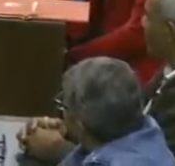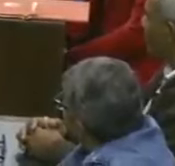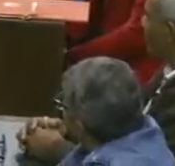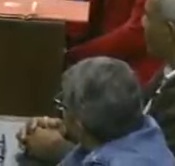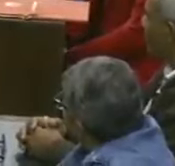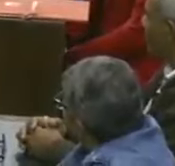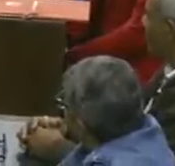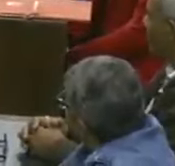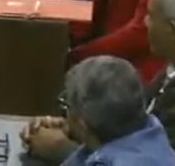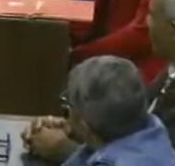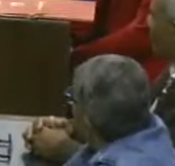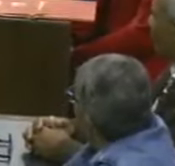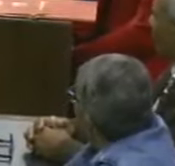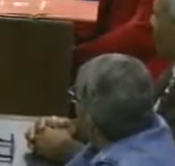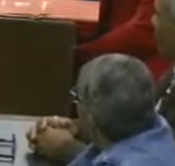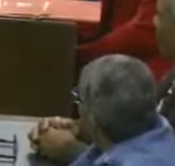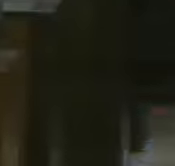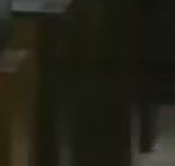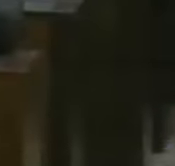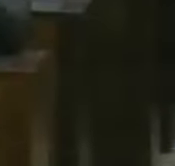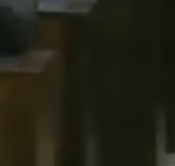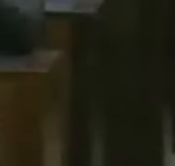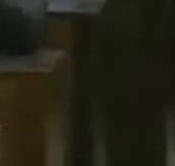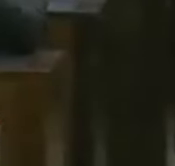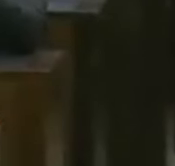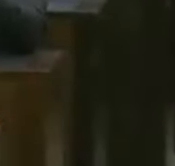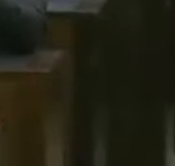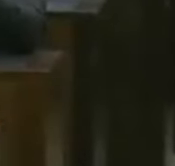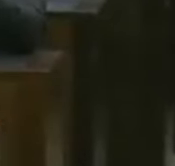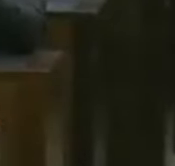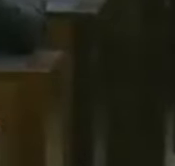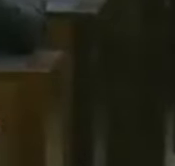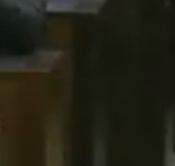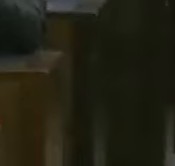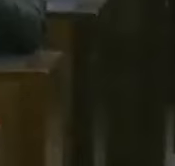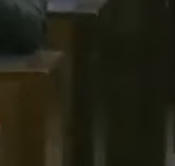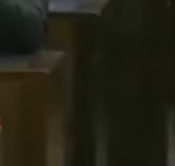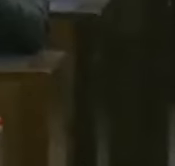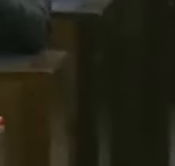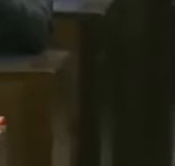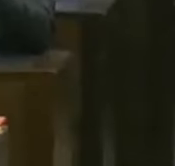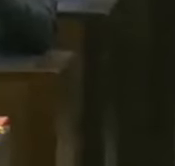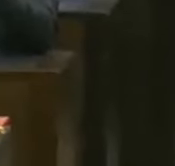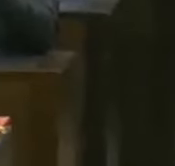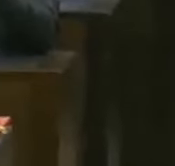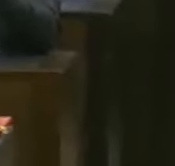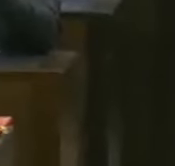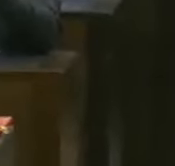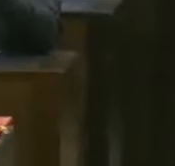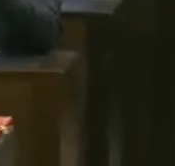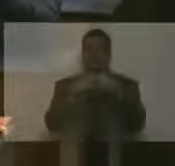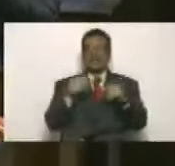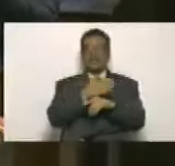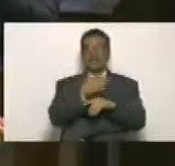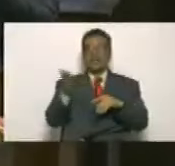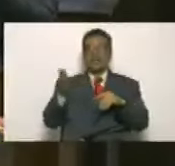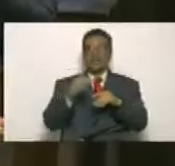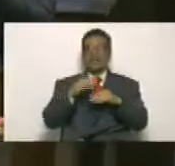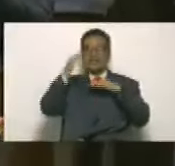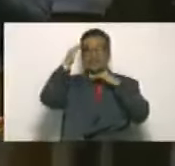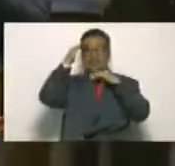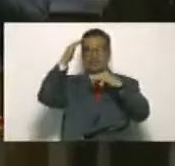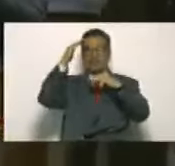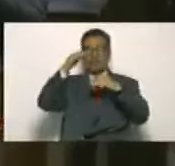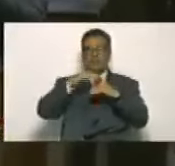Nayaka ni ajoyotun. Un saludo fraternal para todas y todos ustedes.